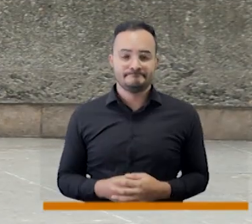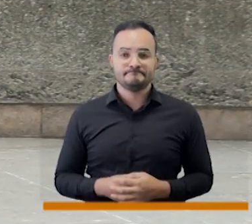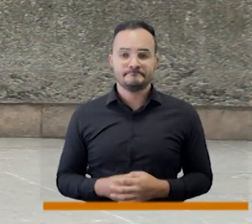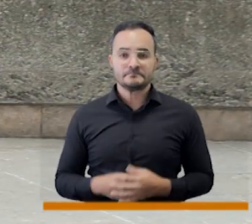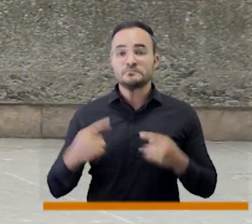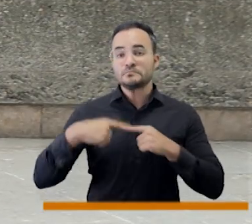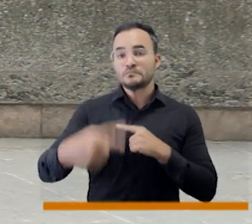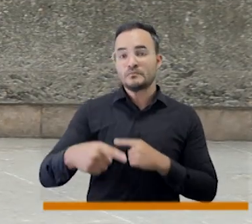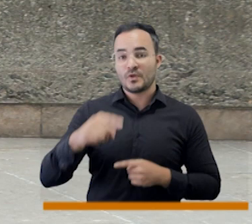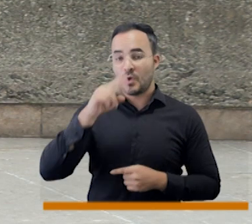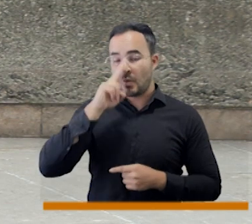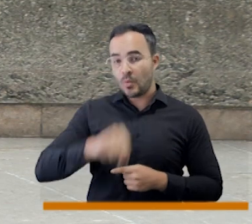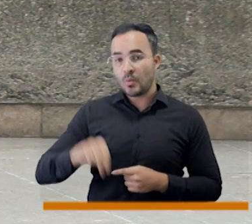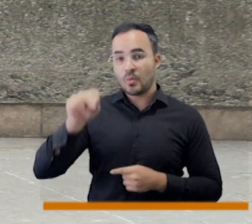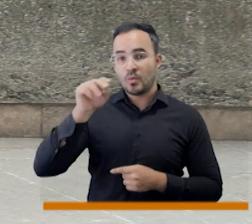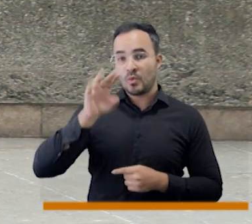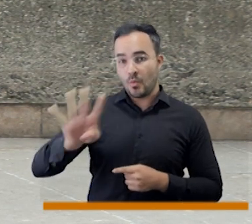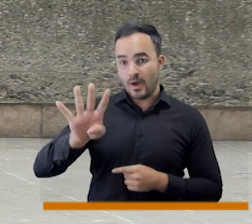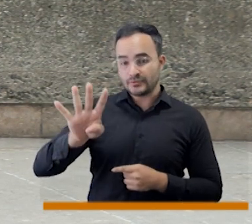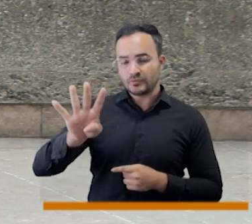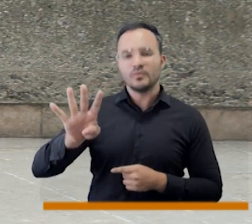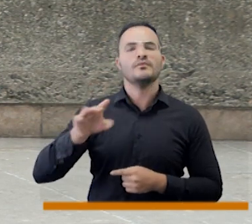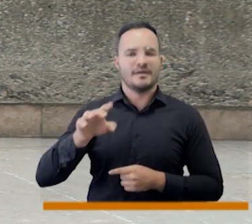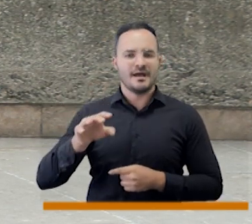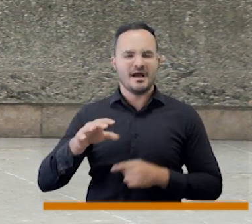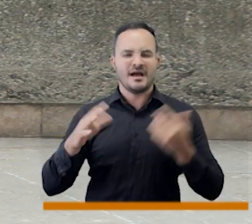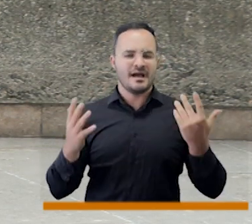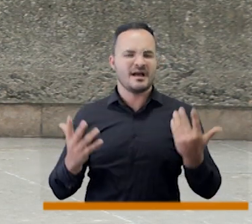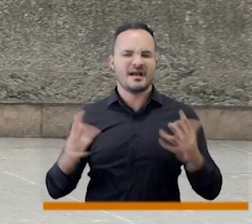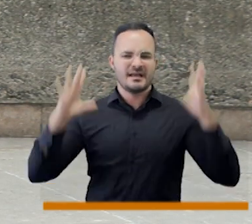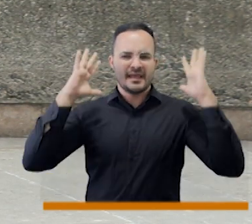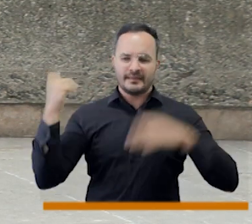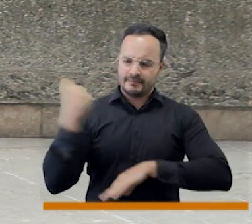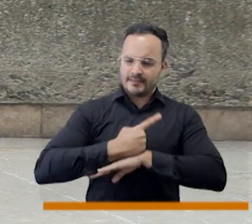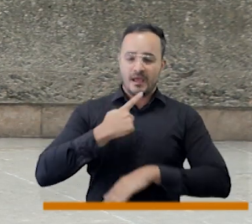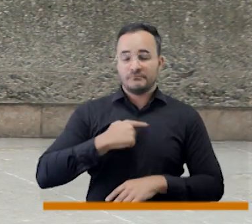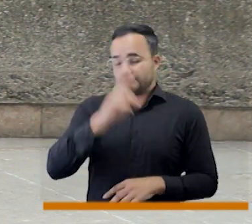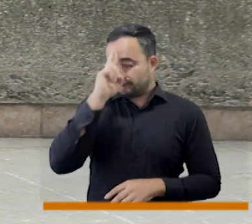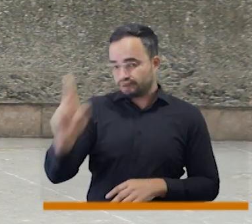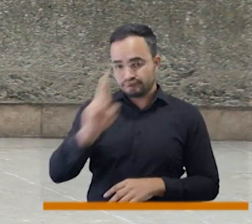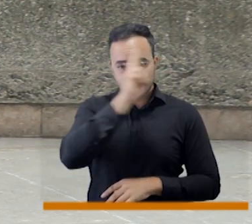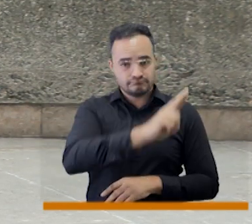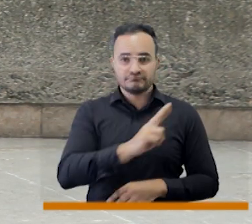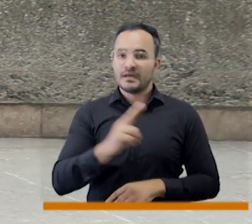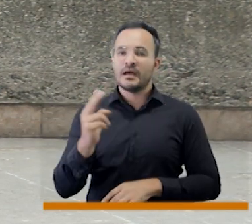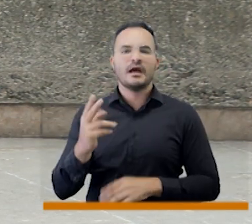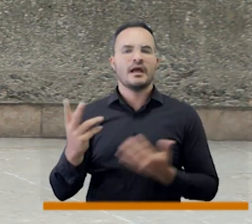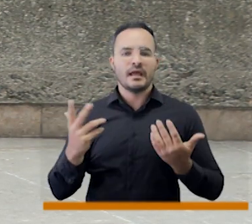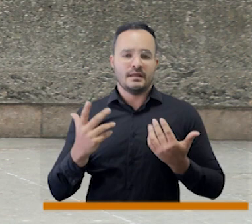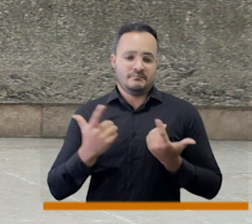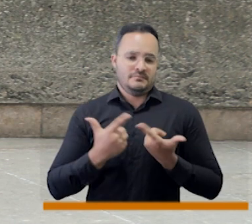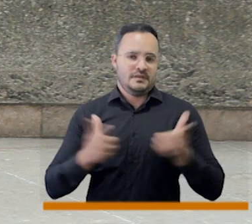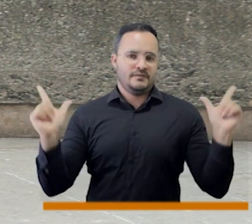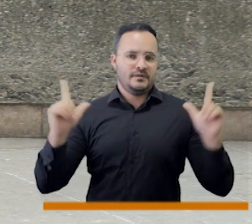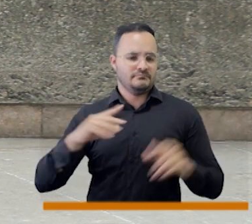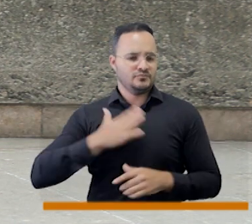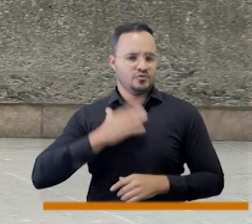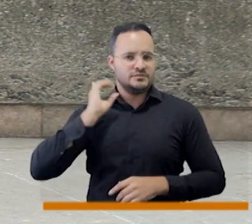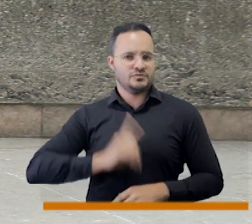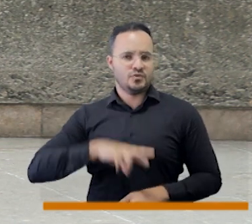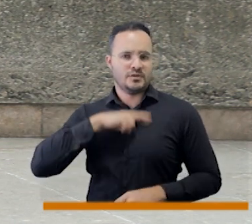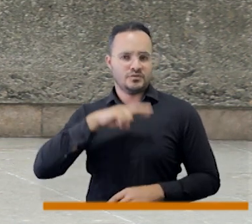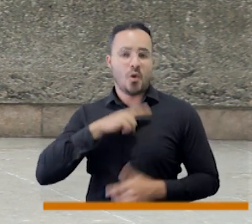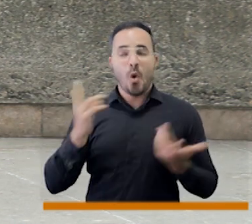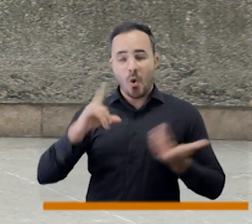El próximo 4 de julio se celebra en Colombia la libertad religiosa para creyentes y no creyentes, una fecha que